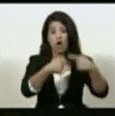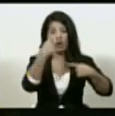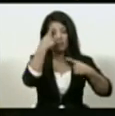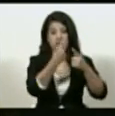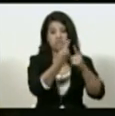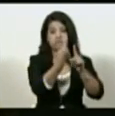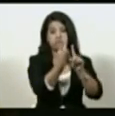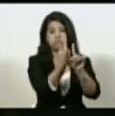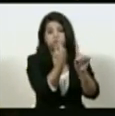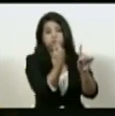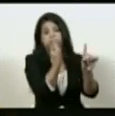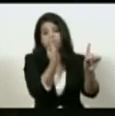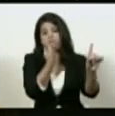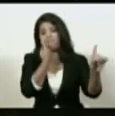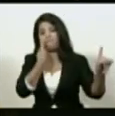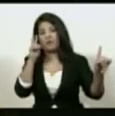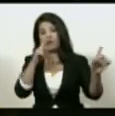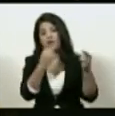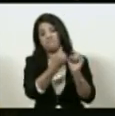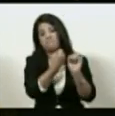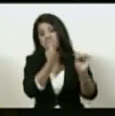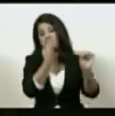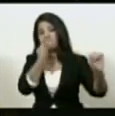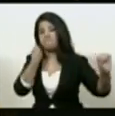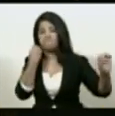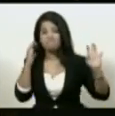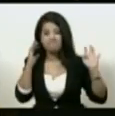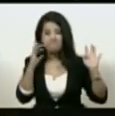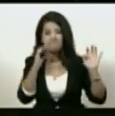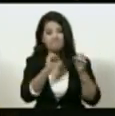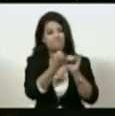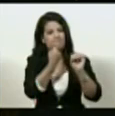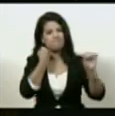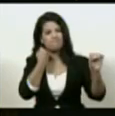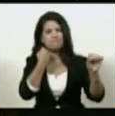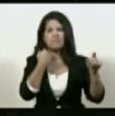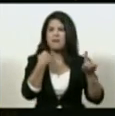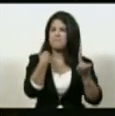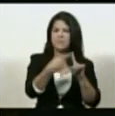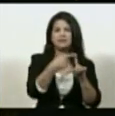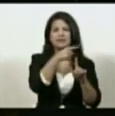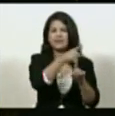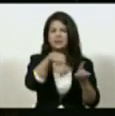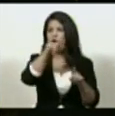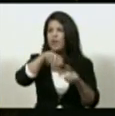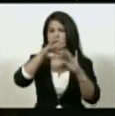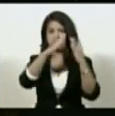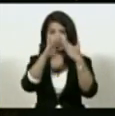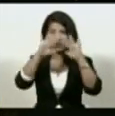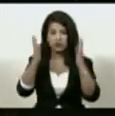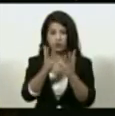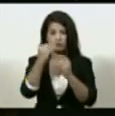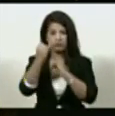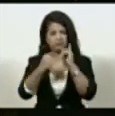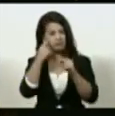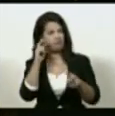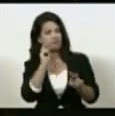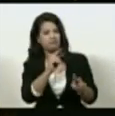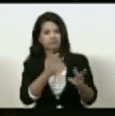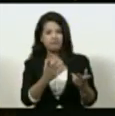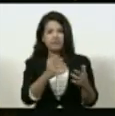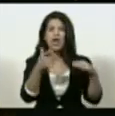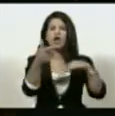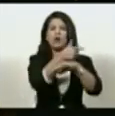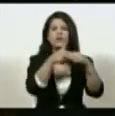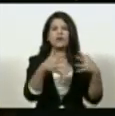una racional predicción de sus acciones para toda la comunidad internacional. El gobierno de Estados Unidos